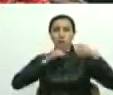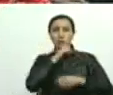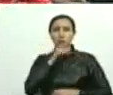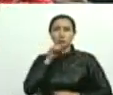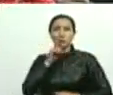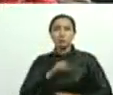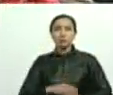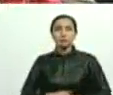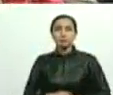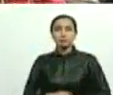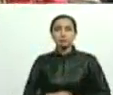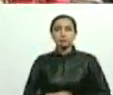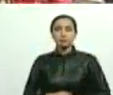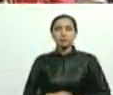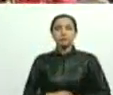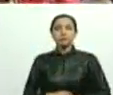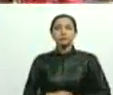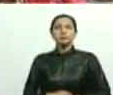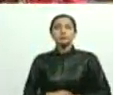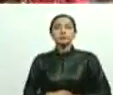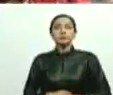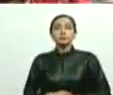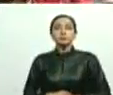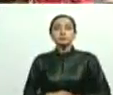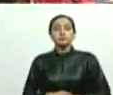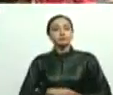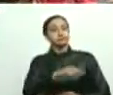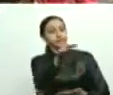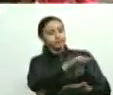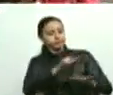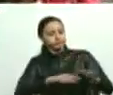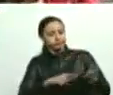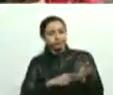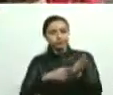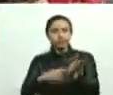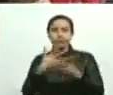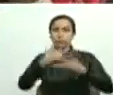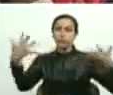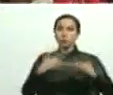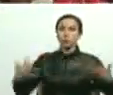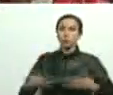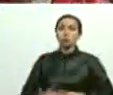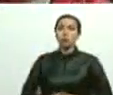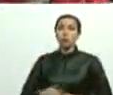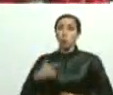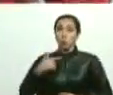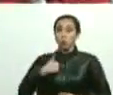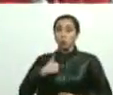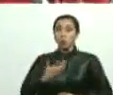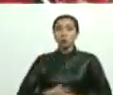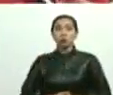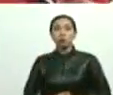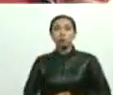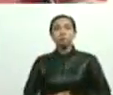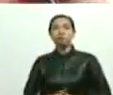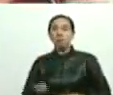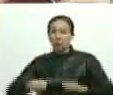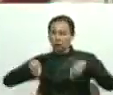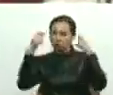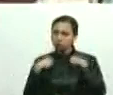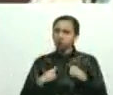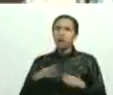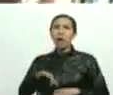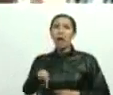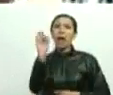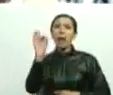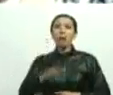Y paso al encabezado. Yo, el precandidato o precandidata, cédula